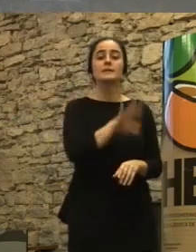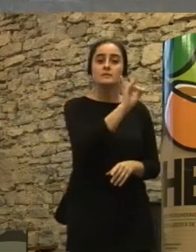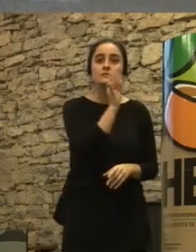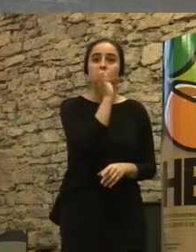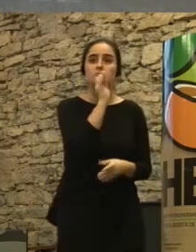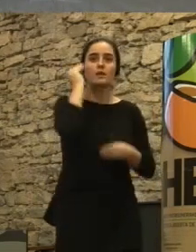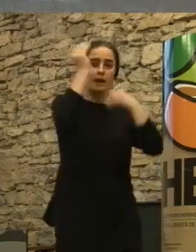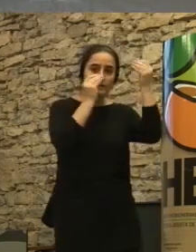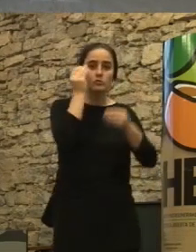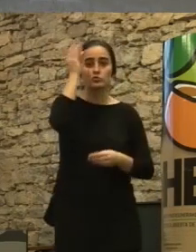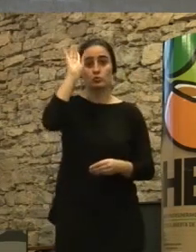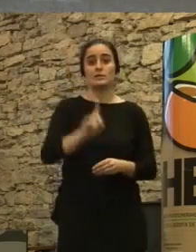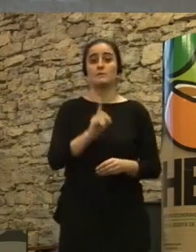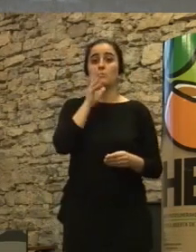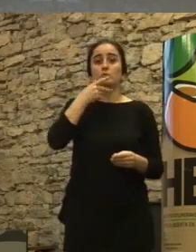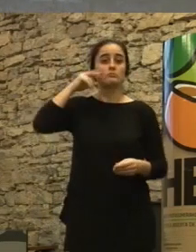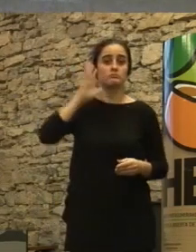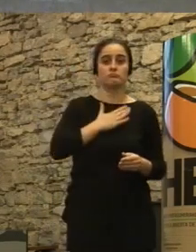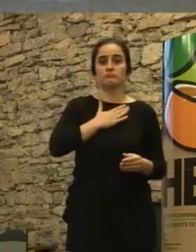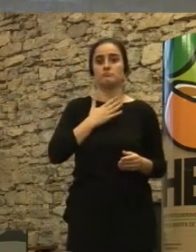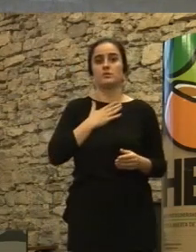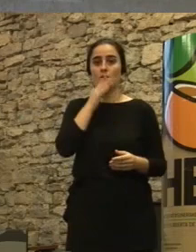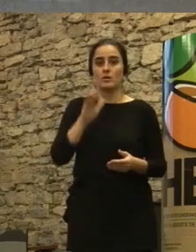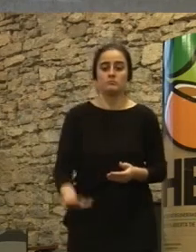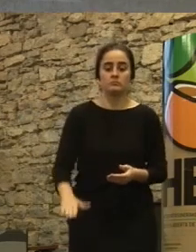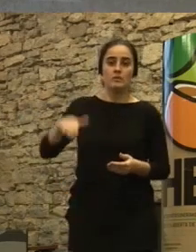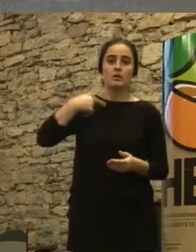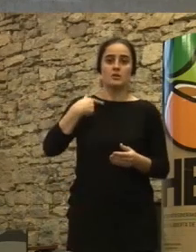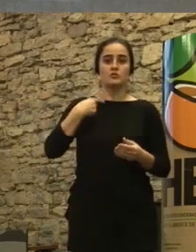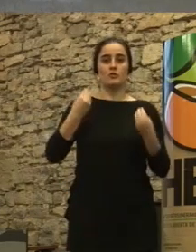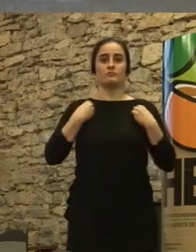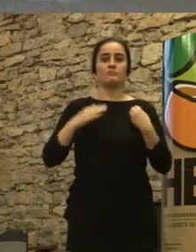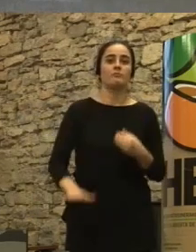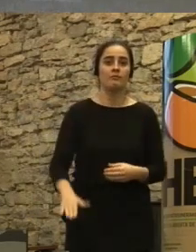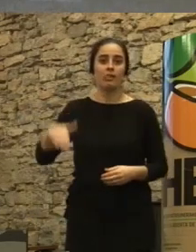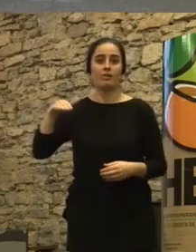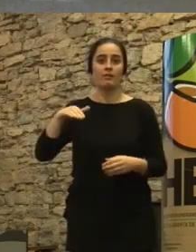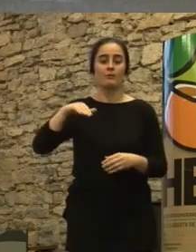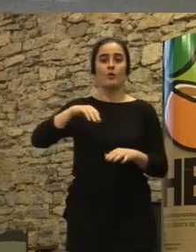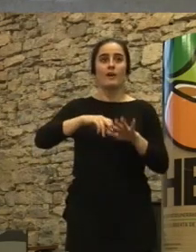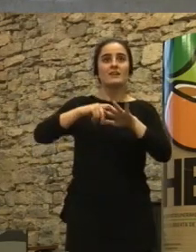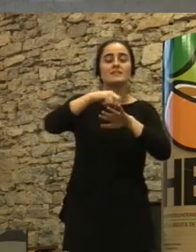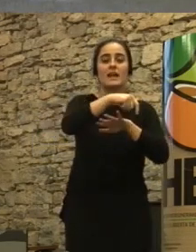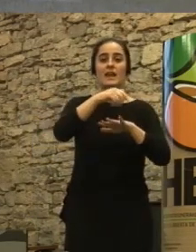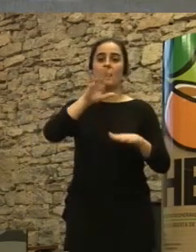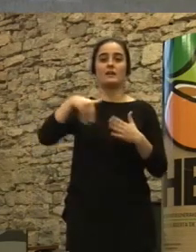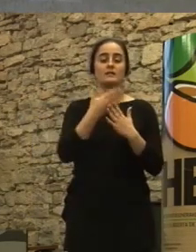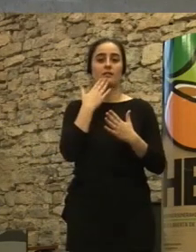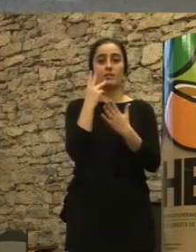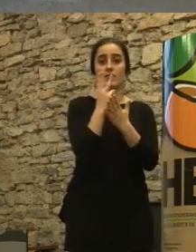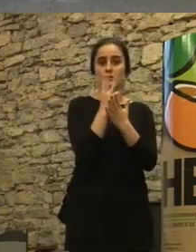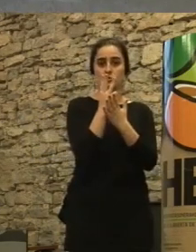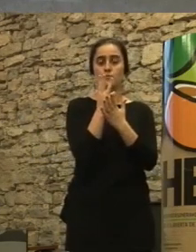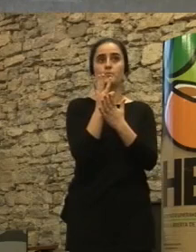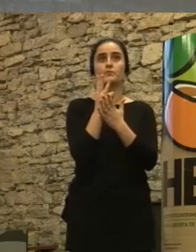de esa reflexión supongo que también de mi experiencia de crianza, ¿no? Que yo me crié en una escalera hasta los 18 años, perdona.